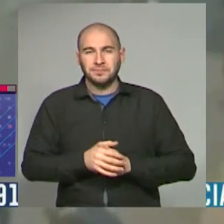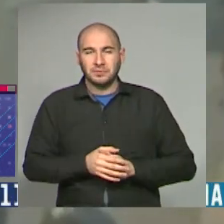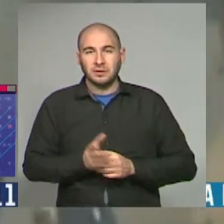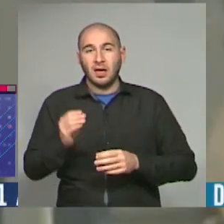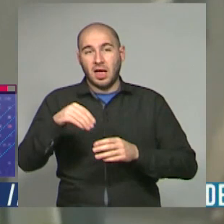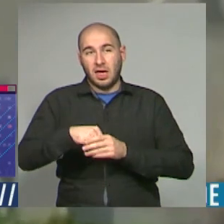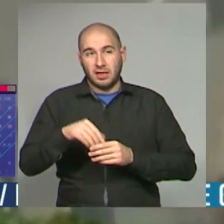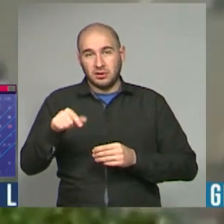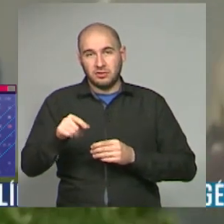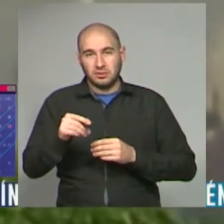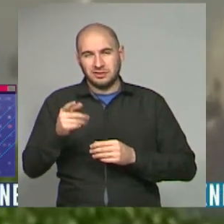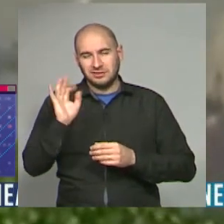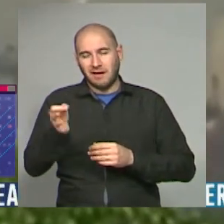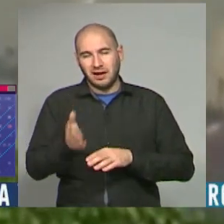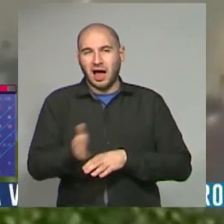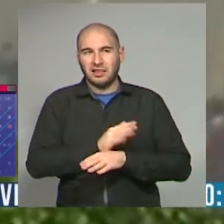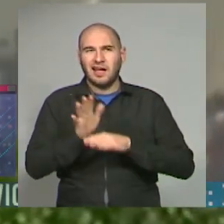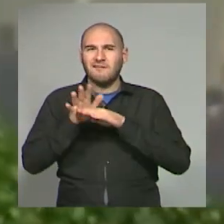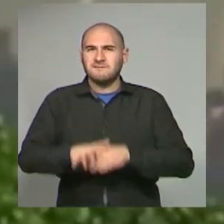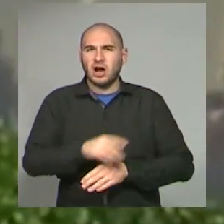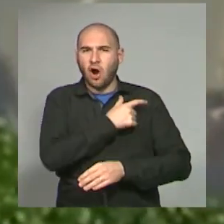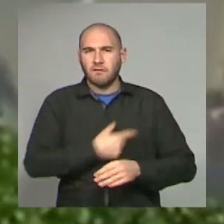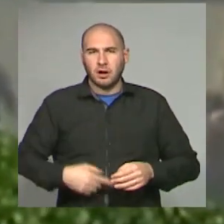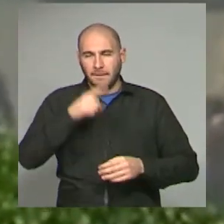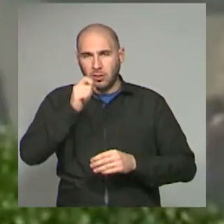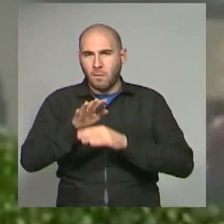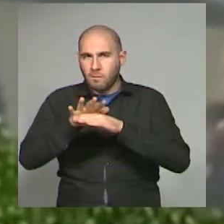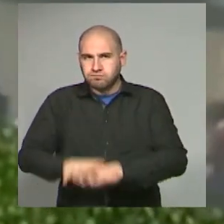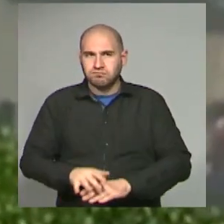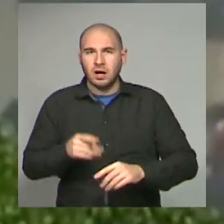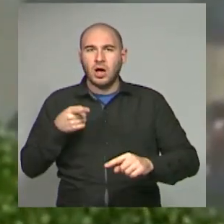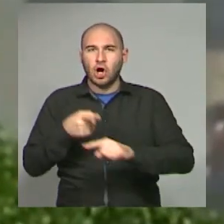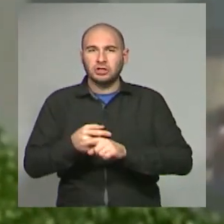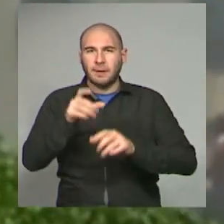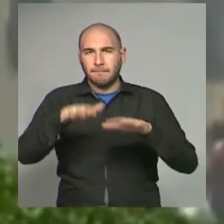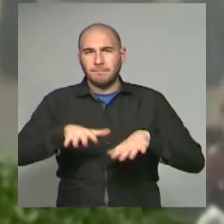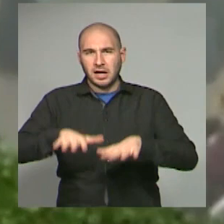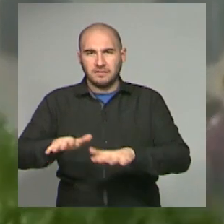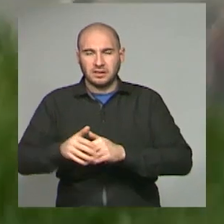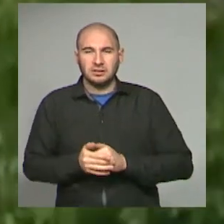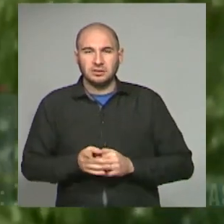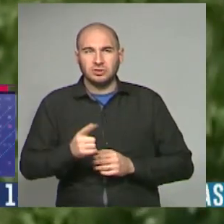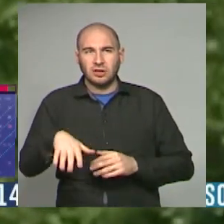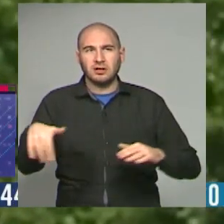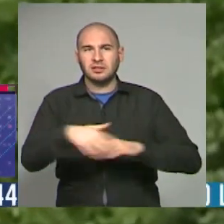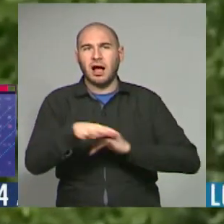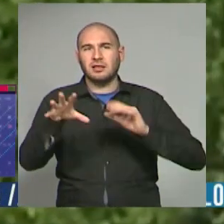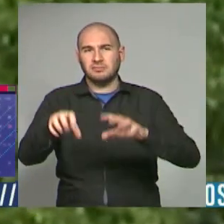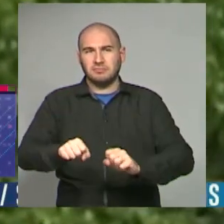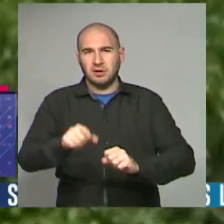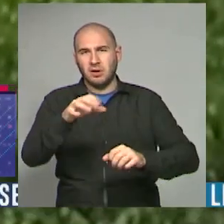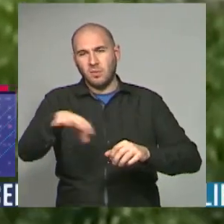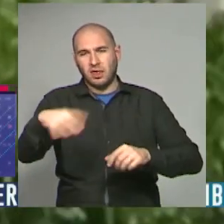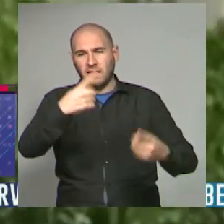parte de lo que se esperaba, ¿no? La represión por parte del gobierno de Maduro frente a estos manifestantes que venían tomando las calles en